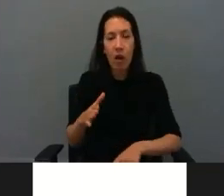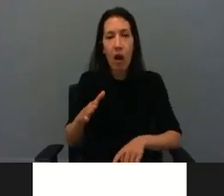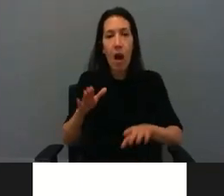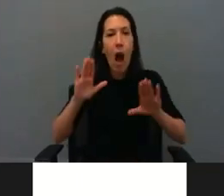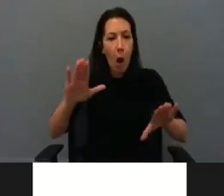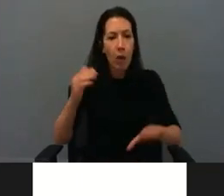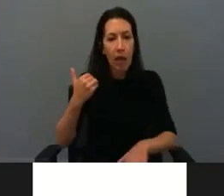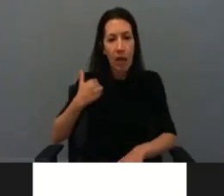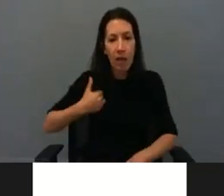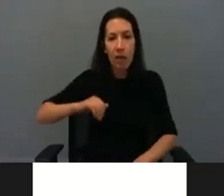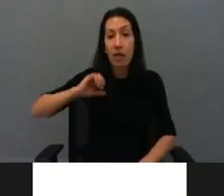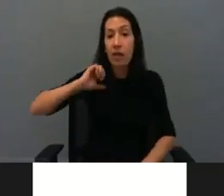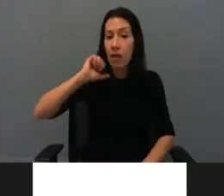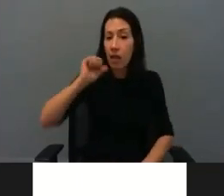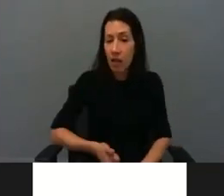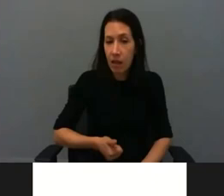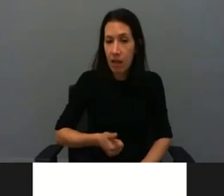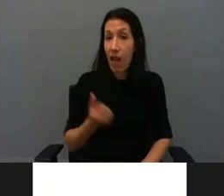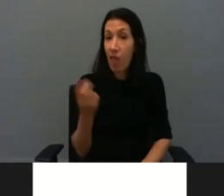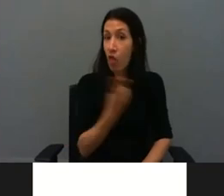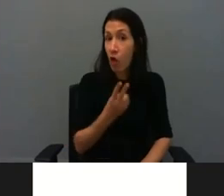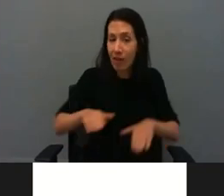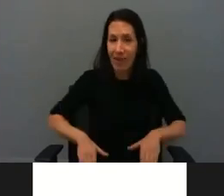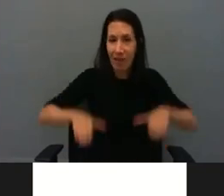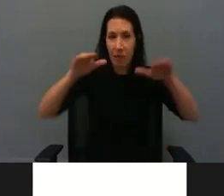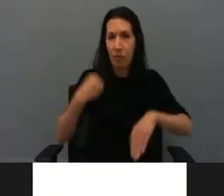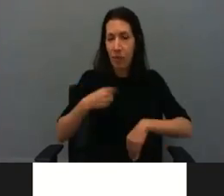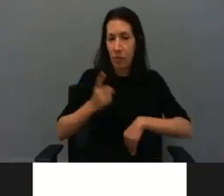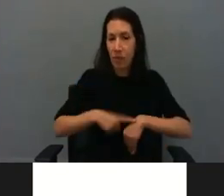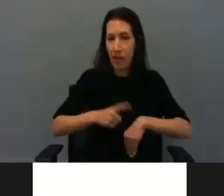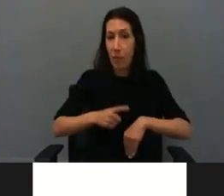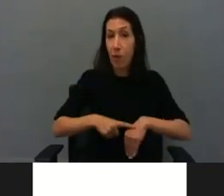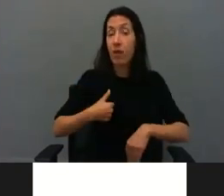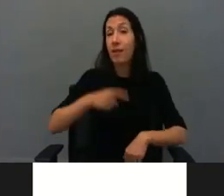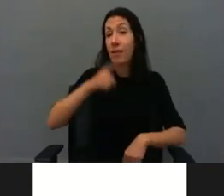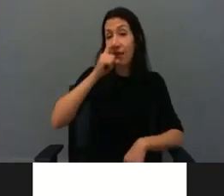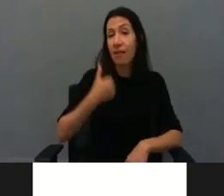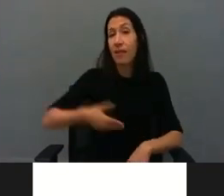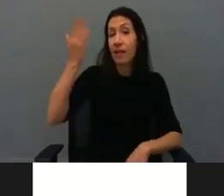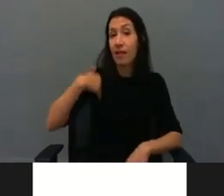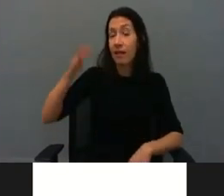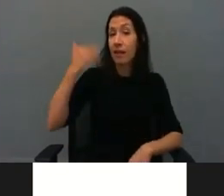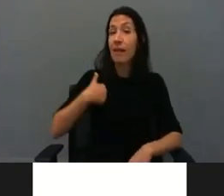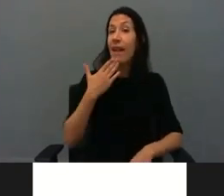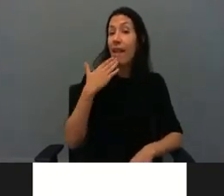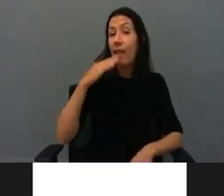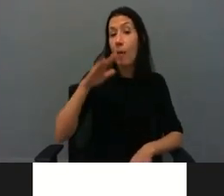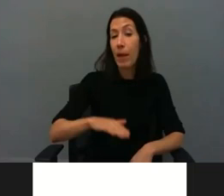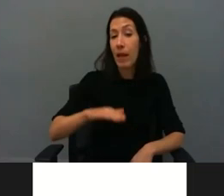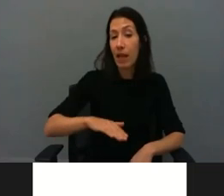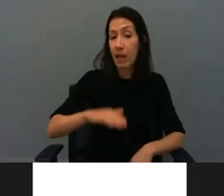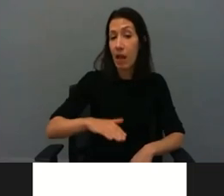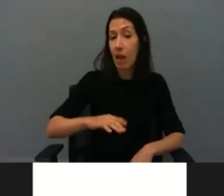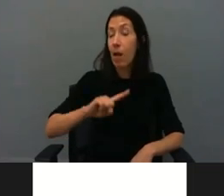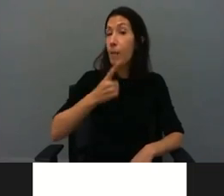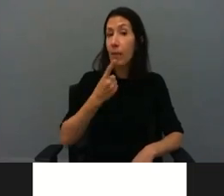haber sido niñas pequeñas a la vez, Ofelia siempre estuvo por su hermana, y primero a su